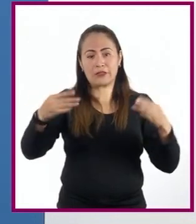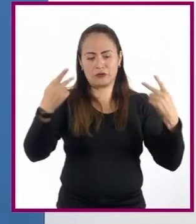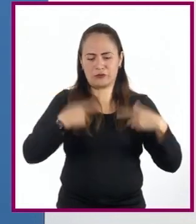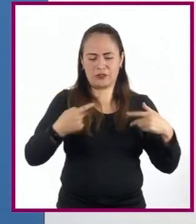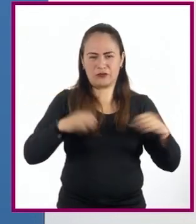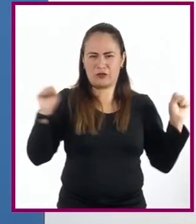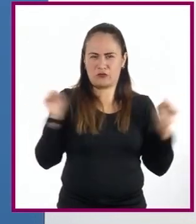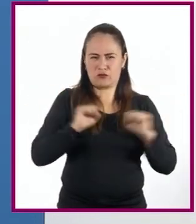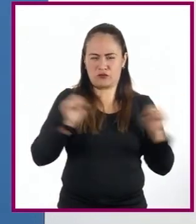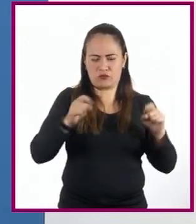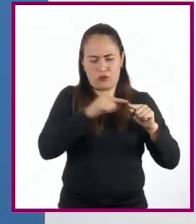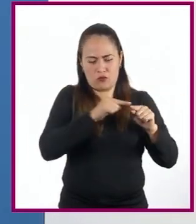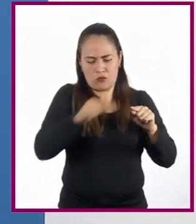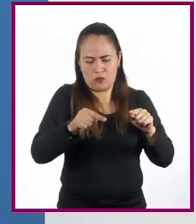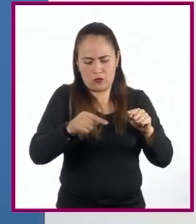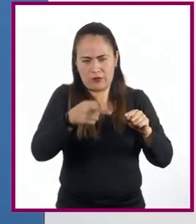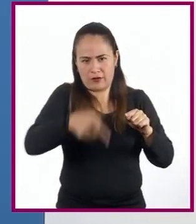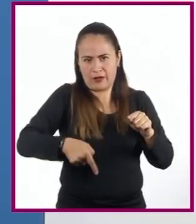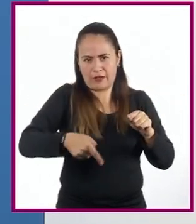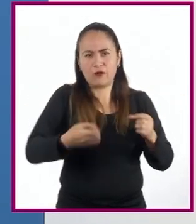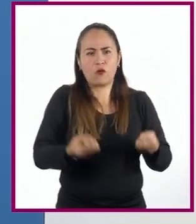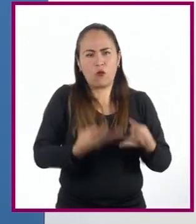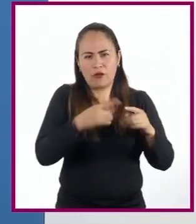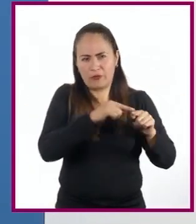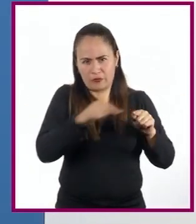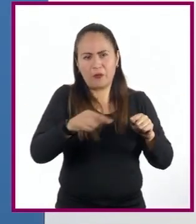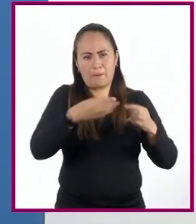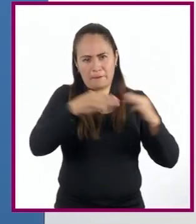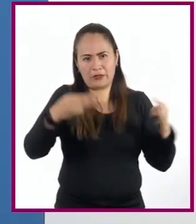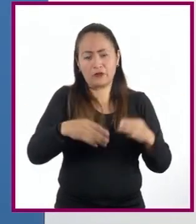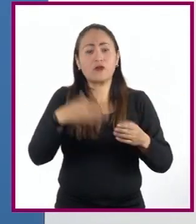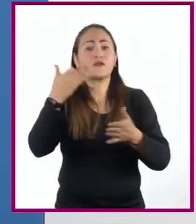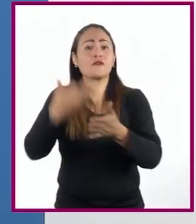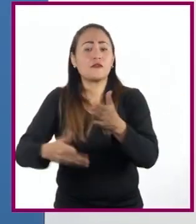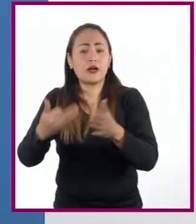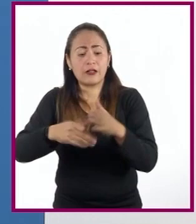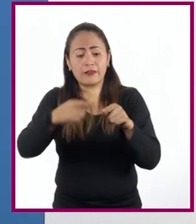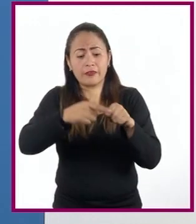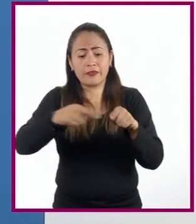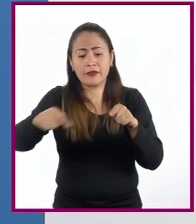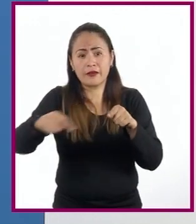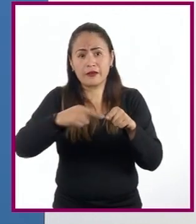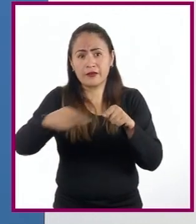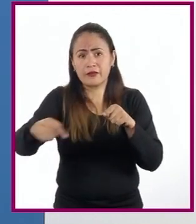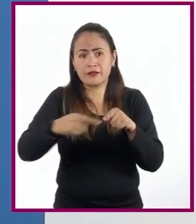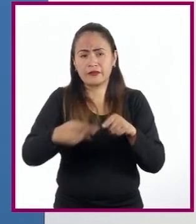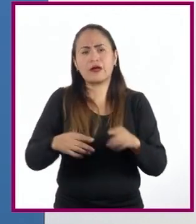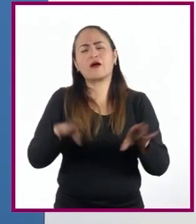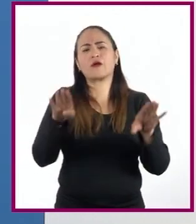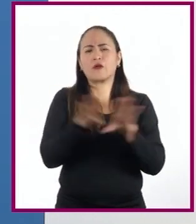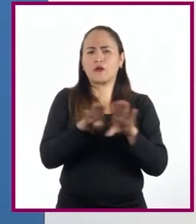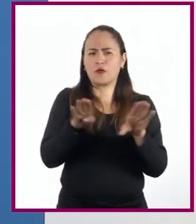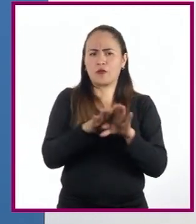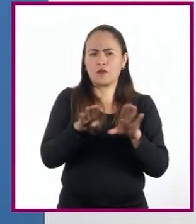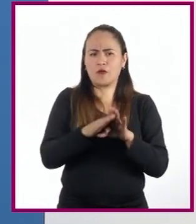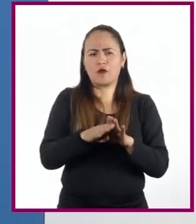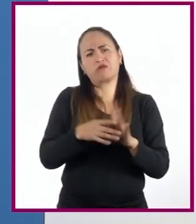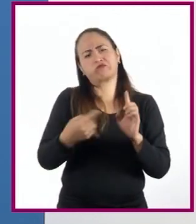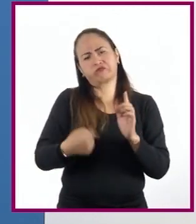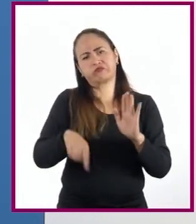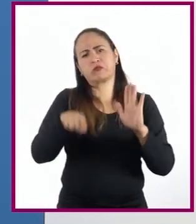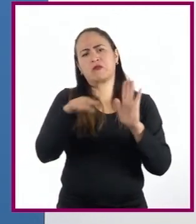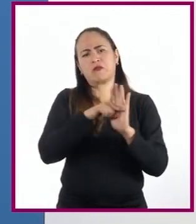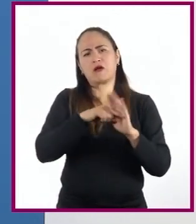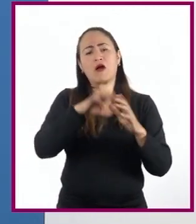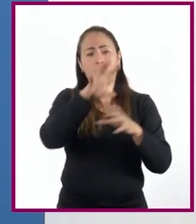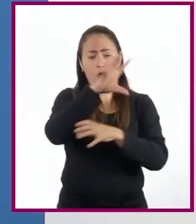recorrido hasta el momento. Ahora determinemos cuánto le falta por recorrer y esto será a través de la diferencia entre